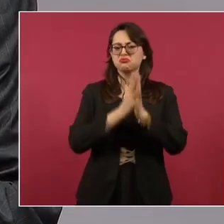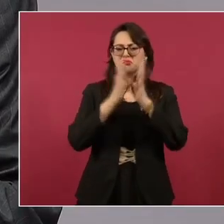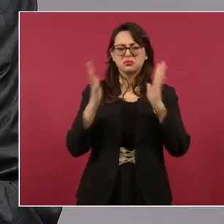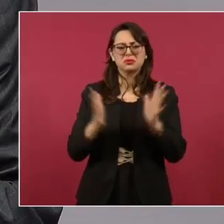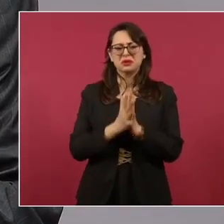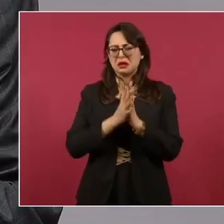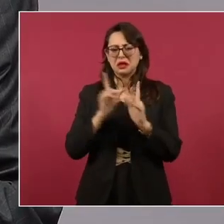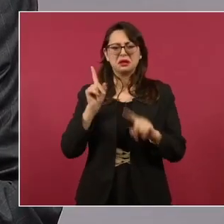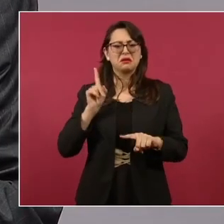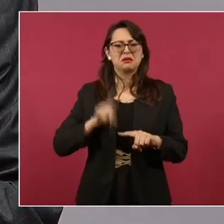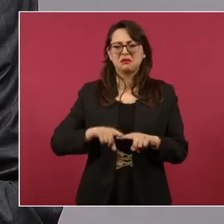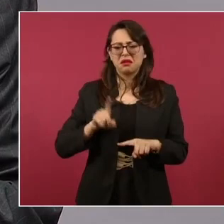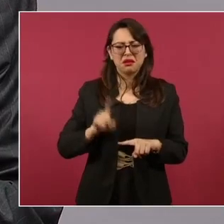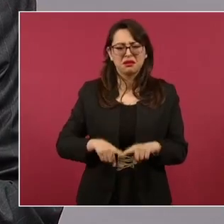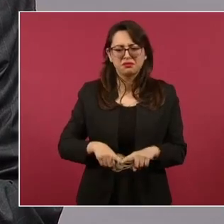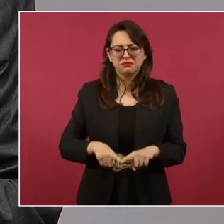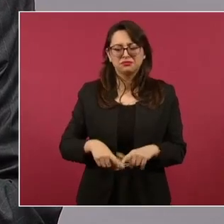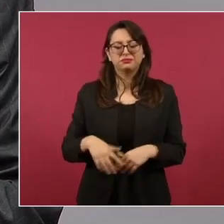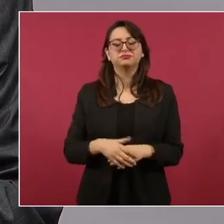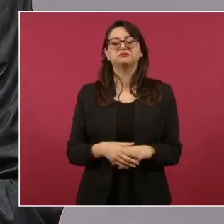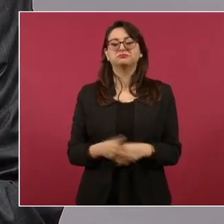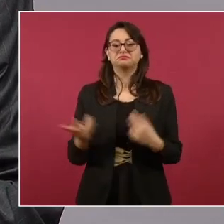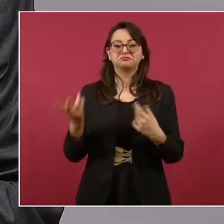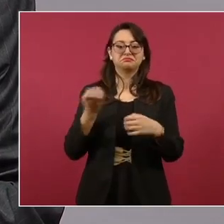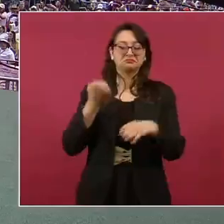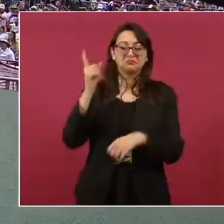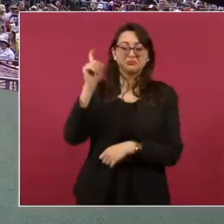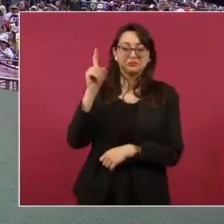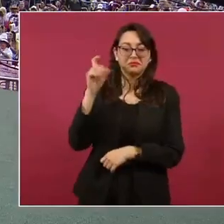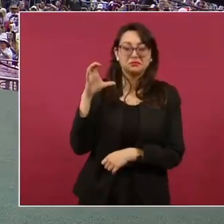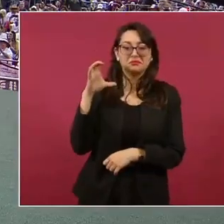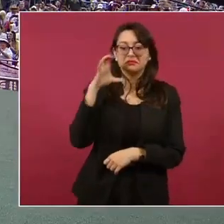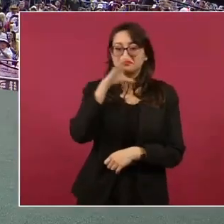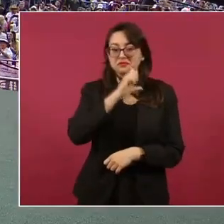habitantes de Aguascalientes,